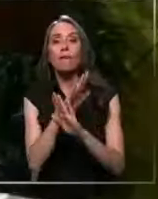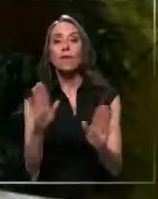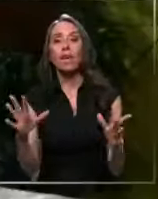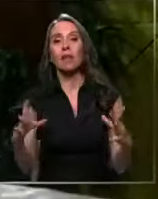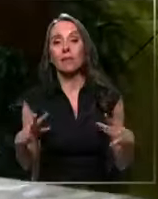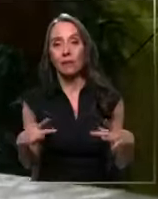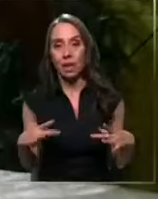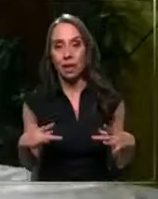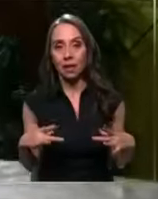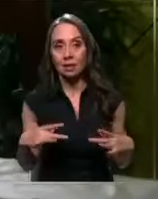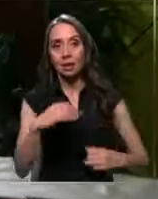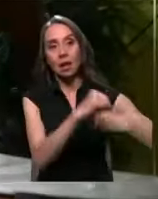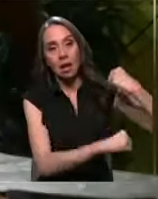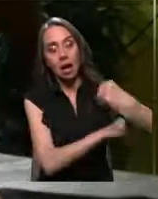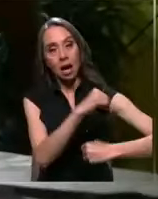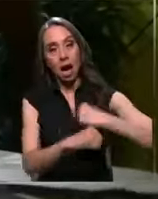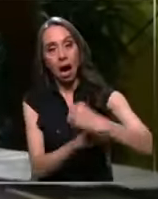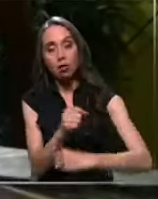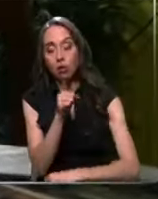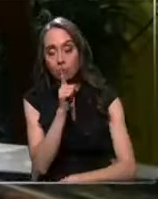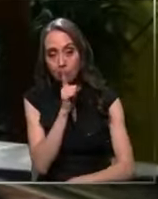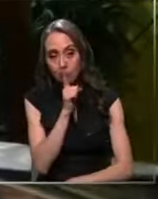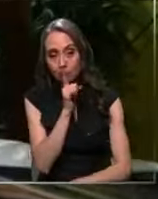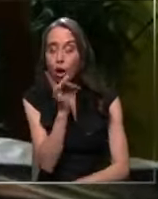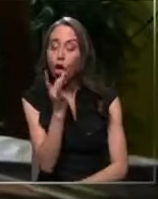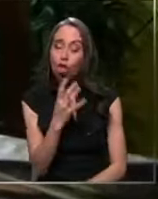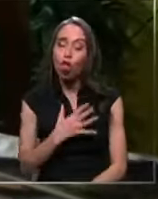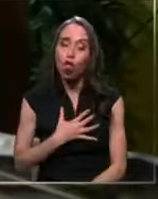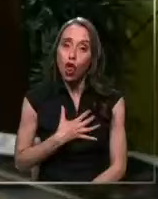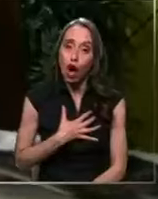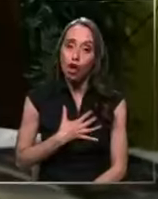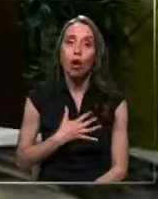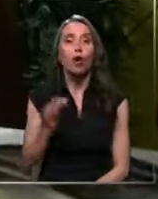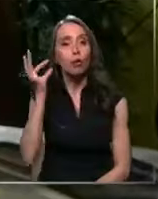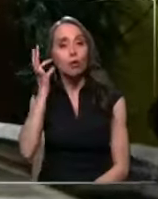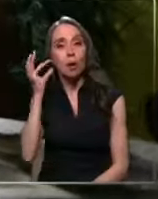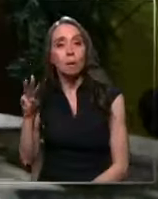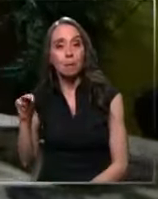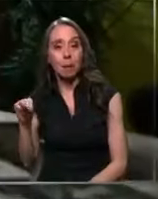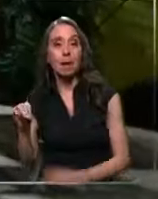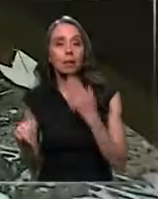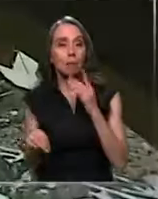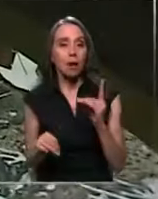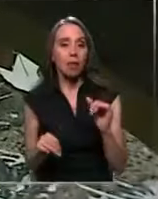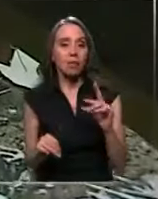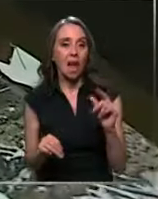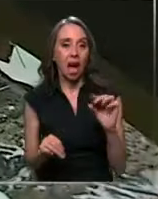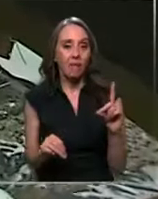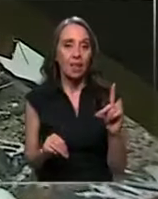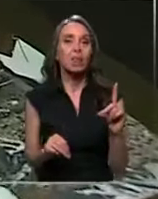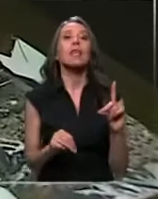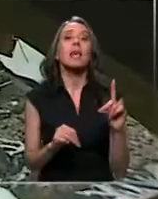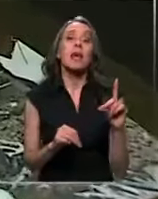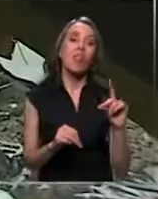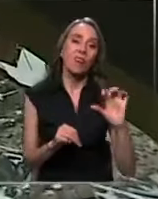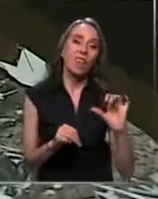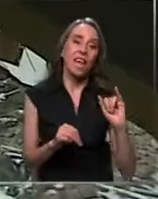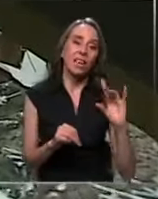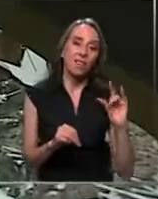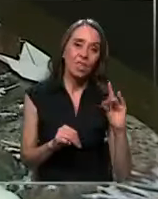feliz, pero que por años en silencio fue dolorosa, tanto para Teresa como para David Avery o David